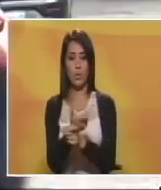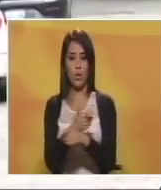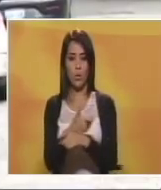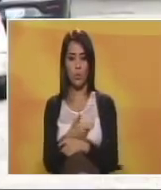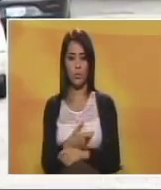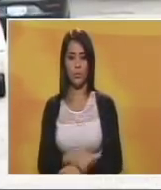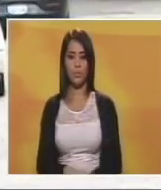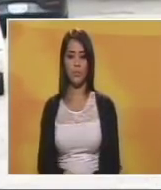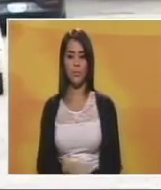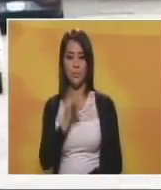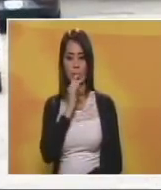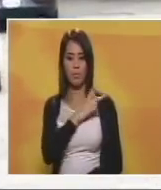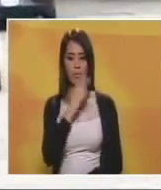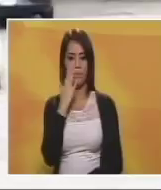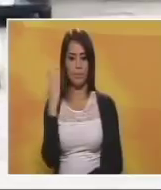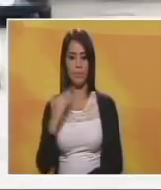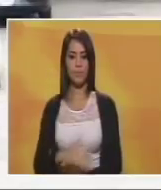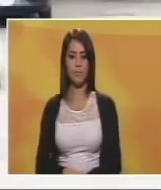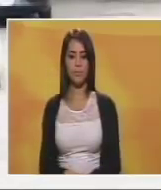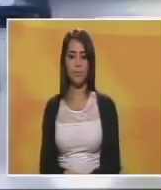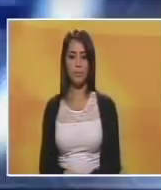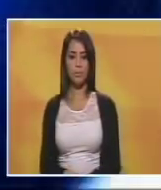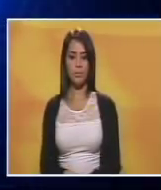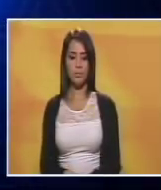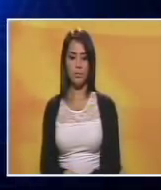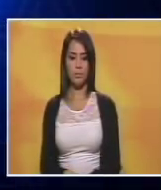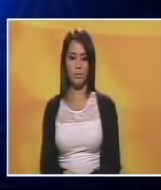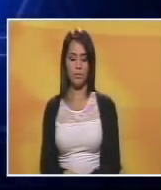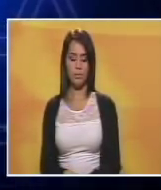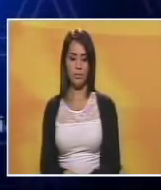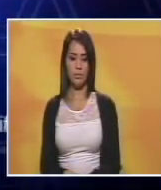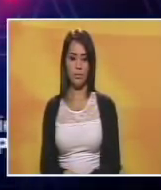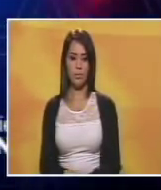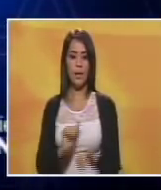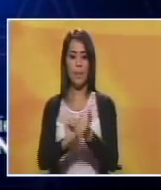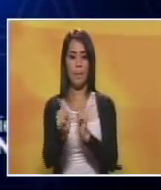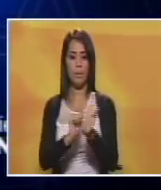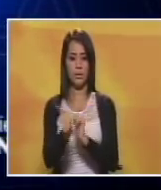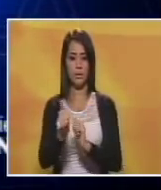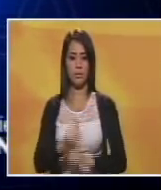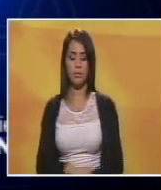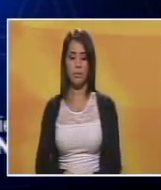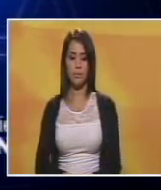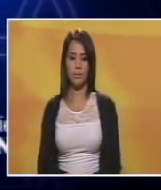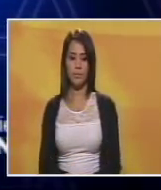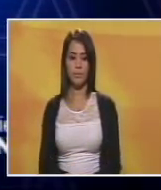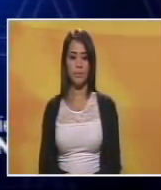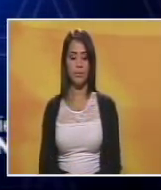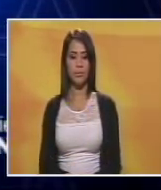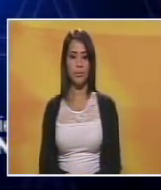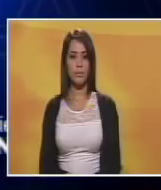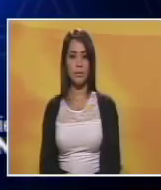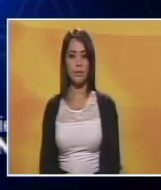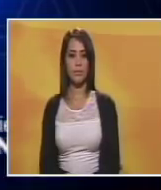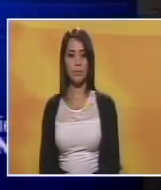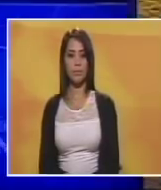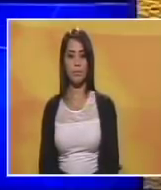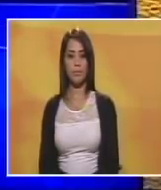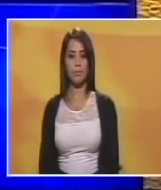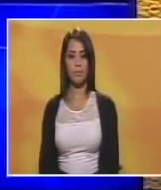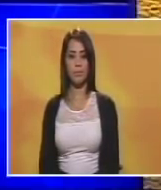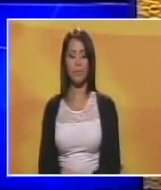Ministerio Público para presentar la acusación formal en contra de Juan Requesens, quien fue imputado por la presunta comisión de 7 delitos, entre